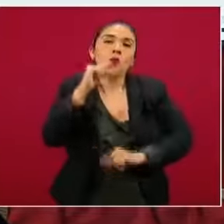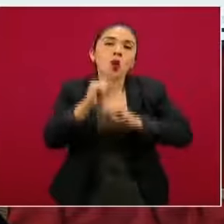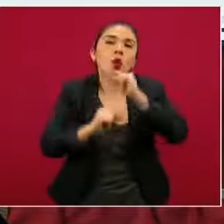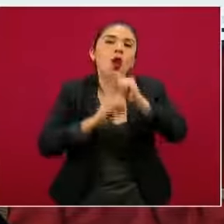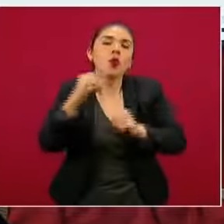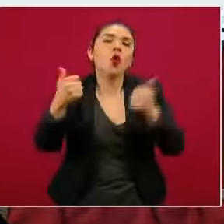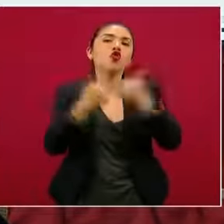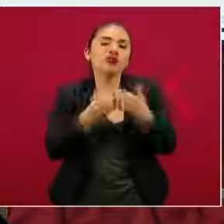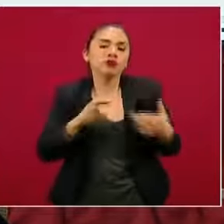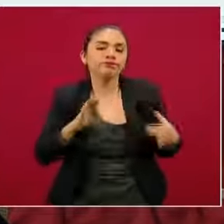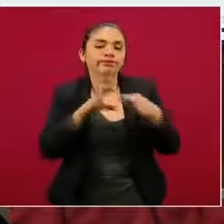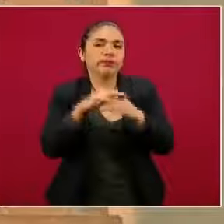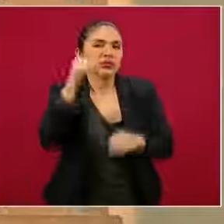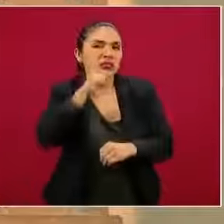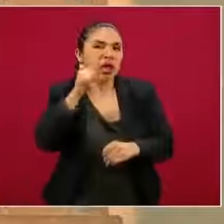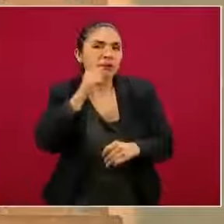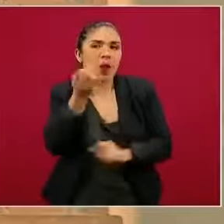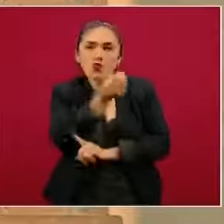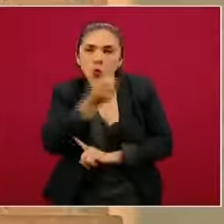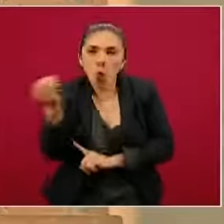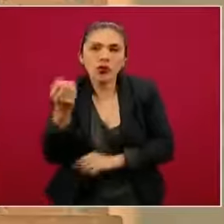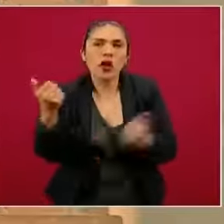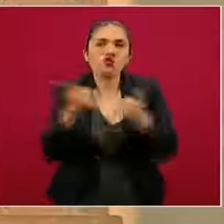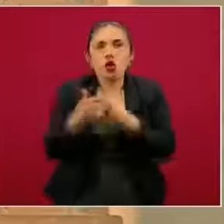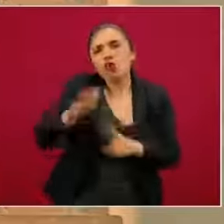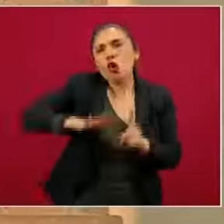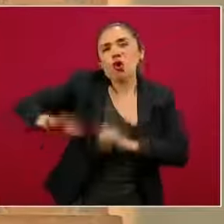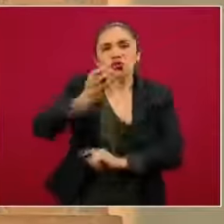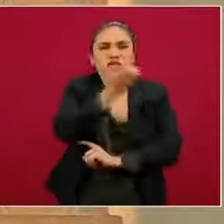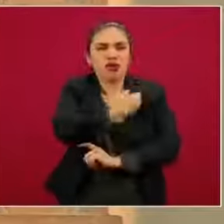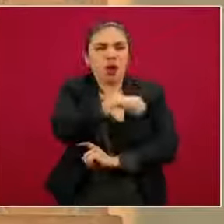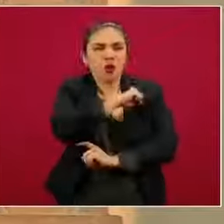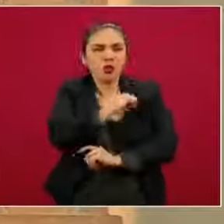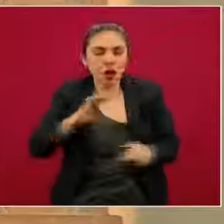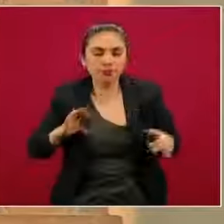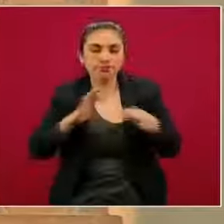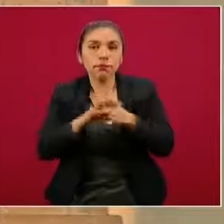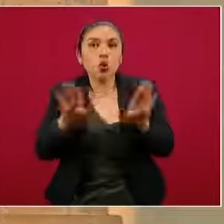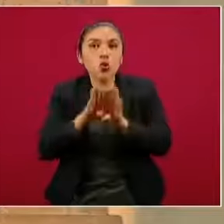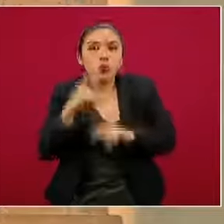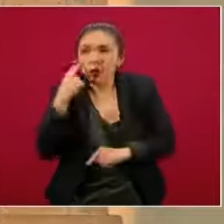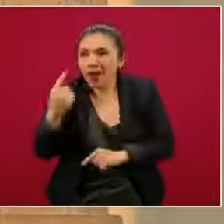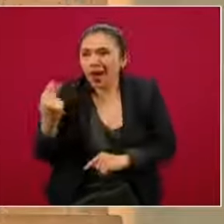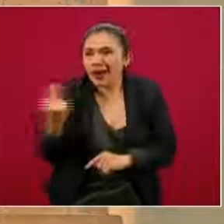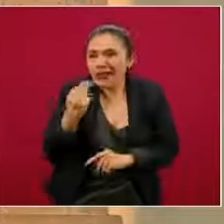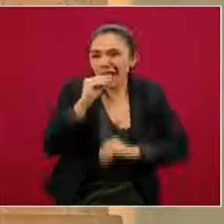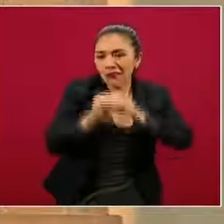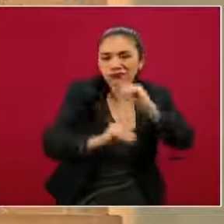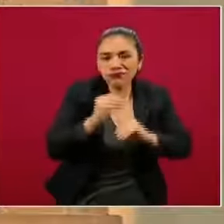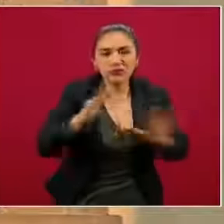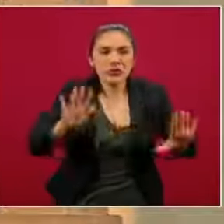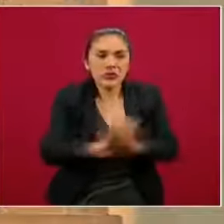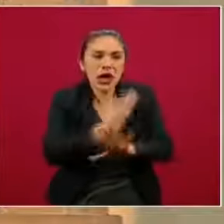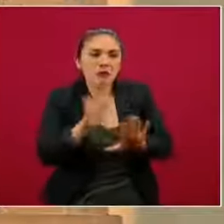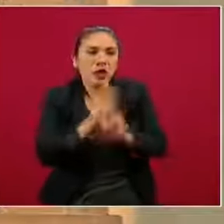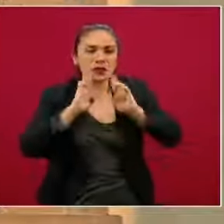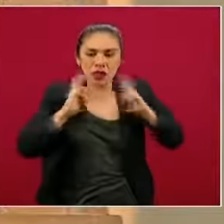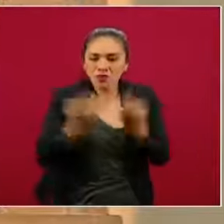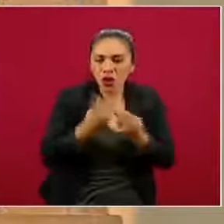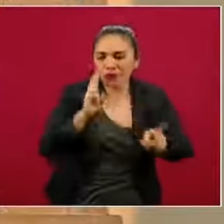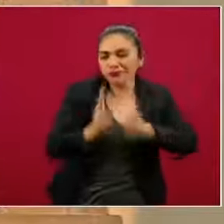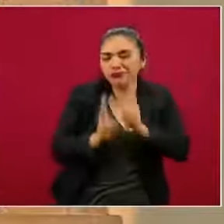siempre de manera coordinada con todo el sector a partir de lo que se van viendo todos los días y en las reuniones que